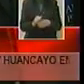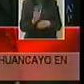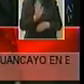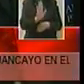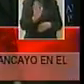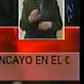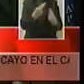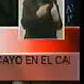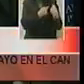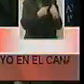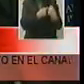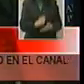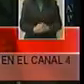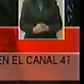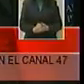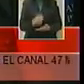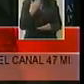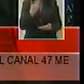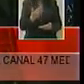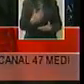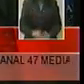sus funciones. Gracias.